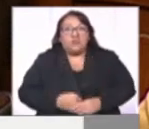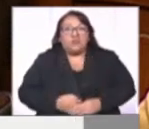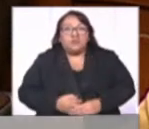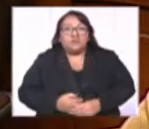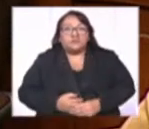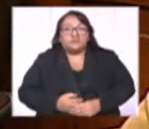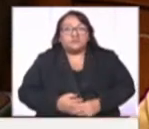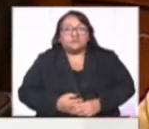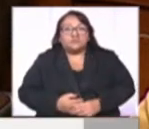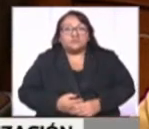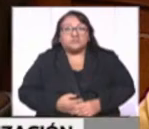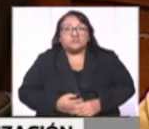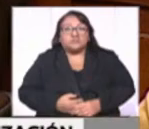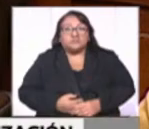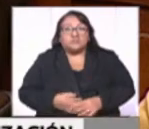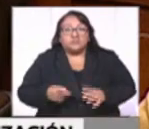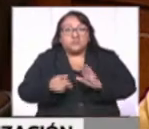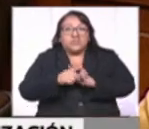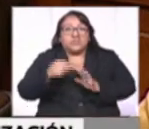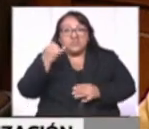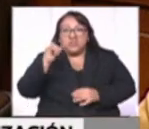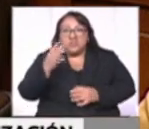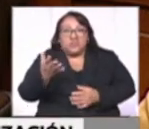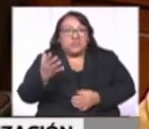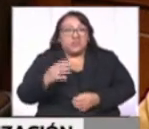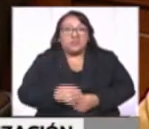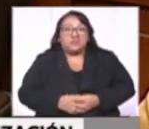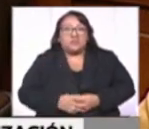de derechos de autor, de